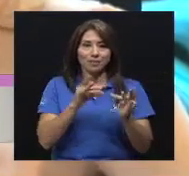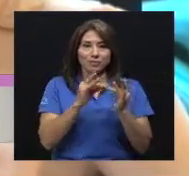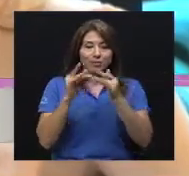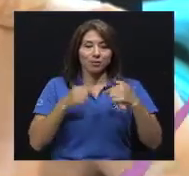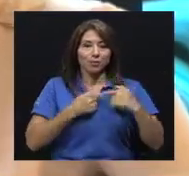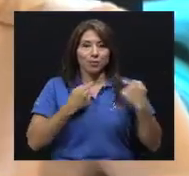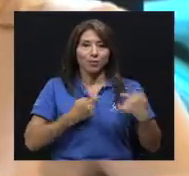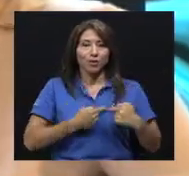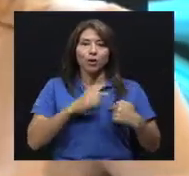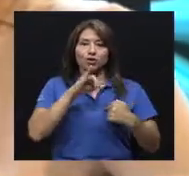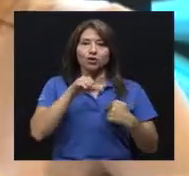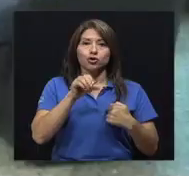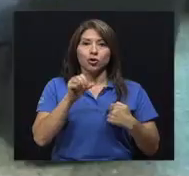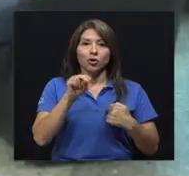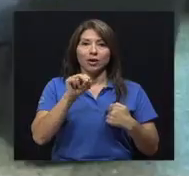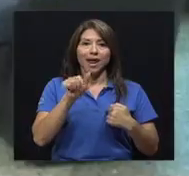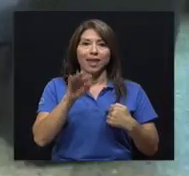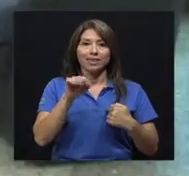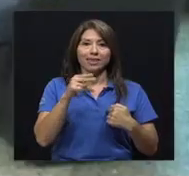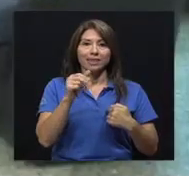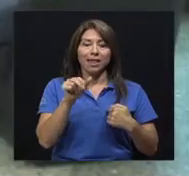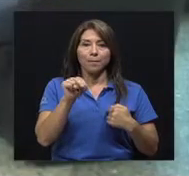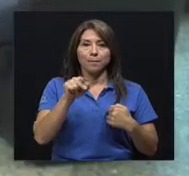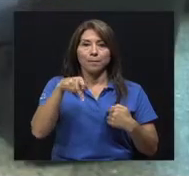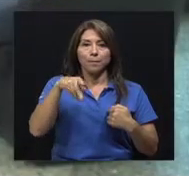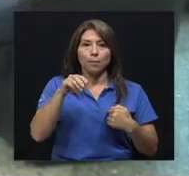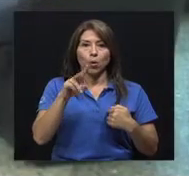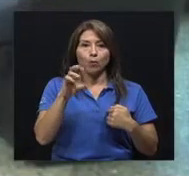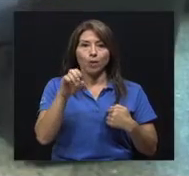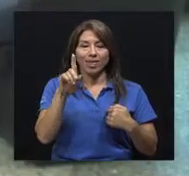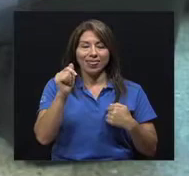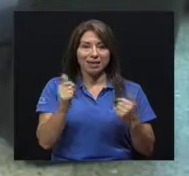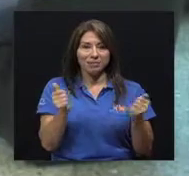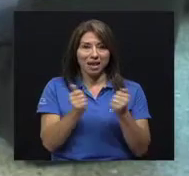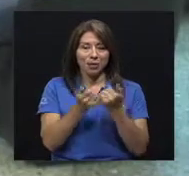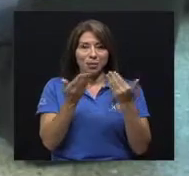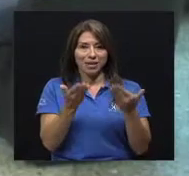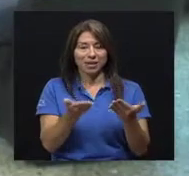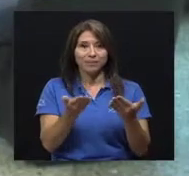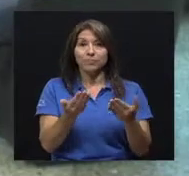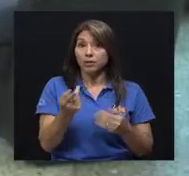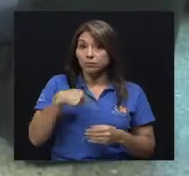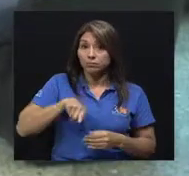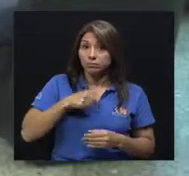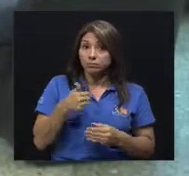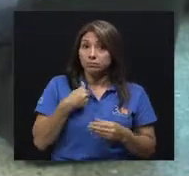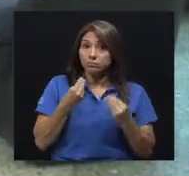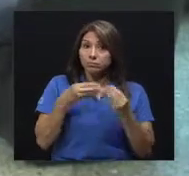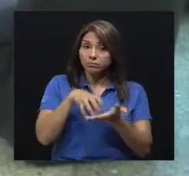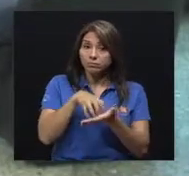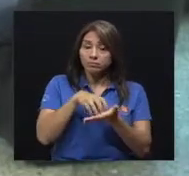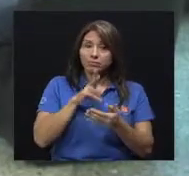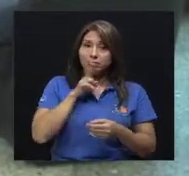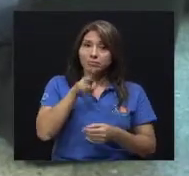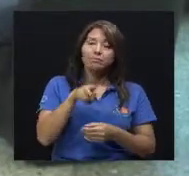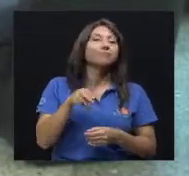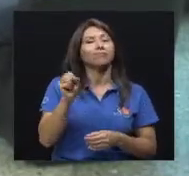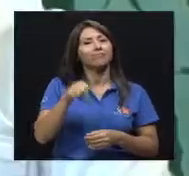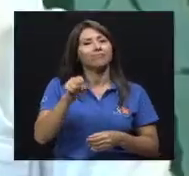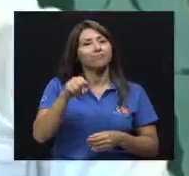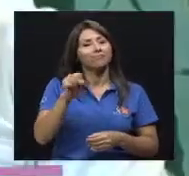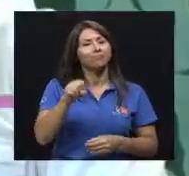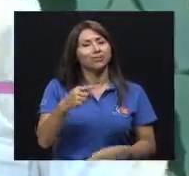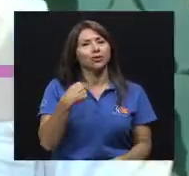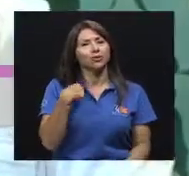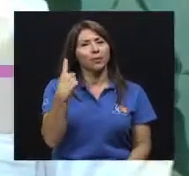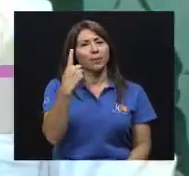médico cardiólogo Jonathan Poveda, que muy gentilmente nos acompaña. Y Pablo, tenemos muchas inquietudes, ¿verdad? También. Sí, claro, por supuesto. Entre